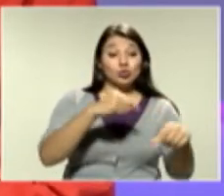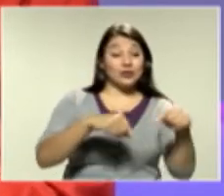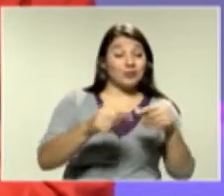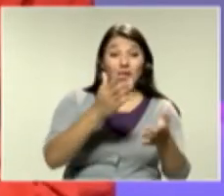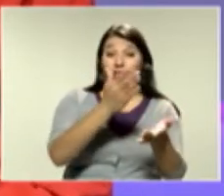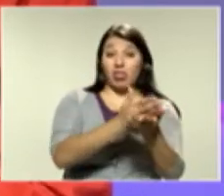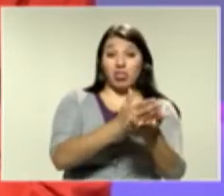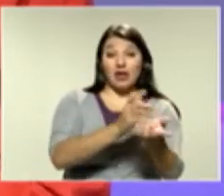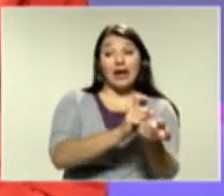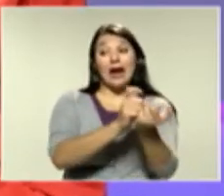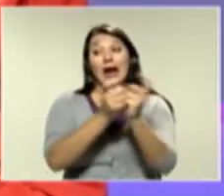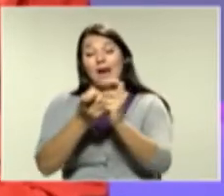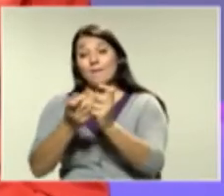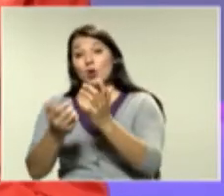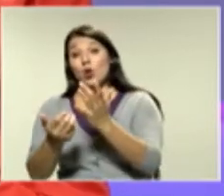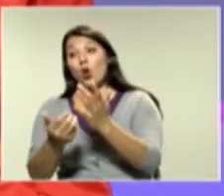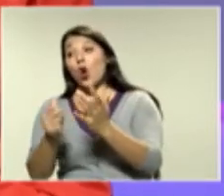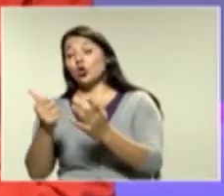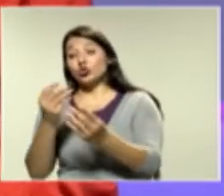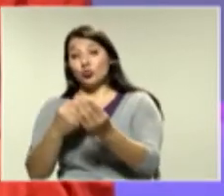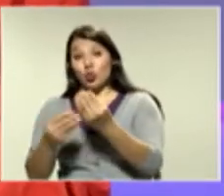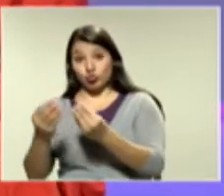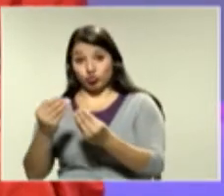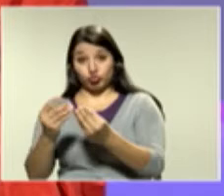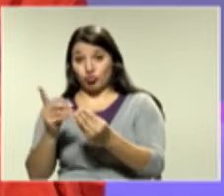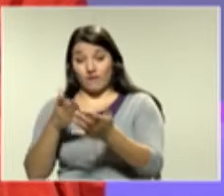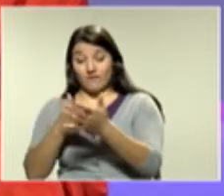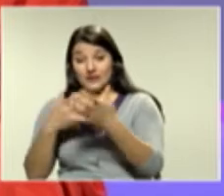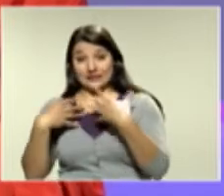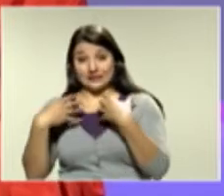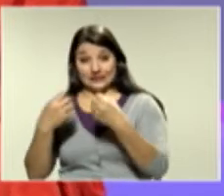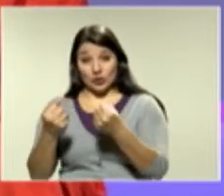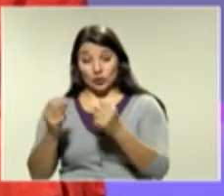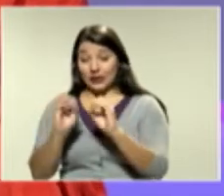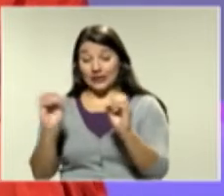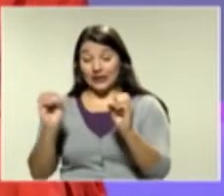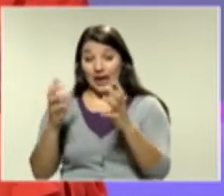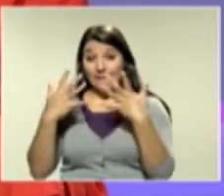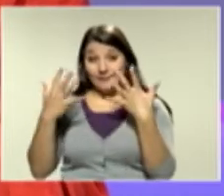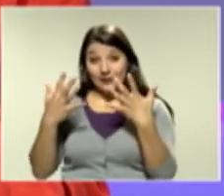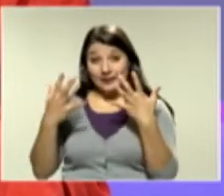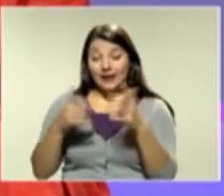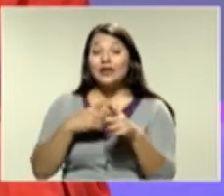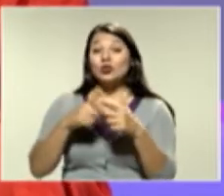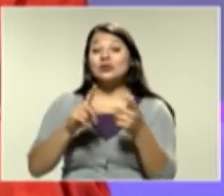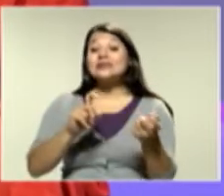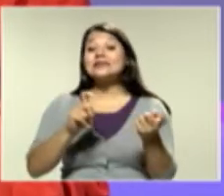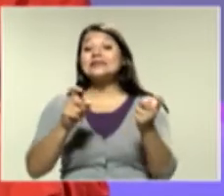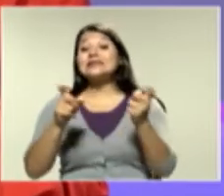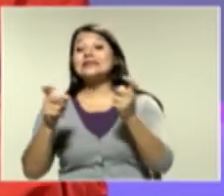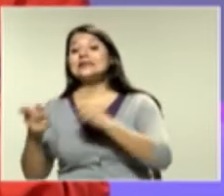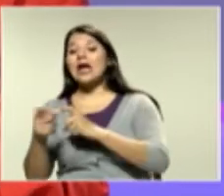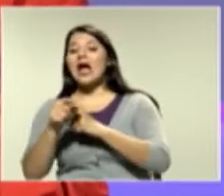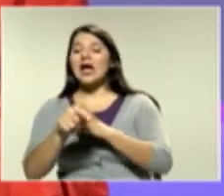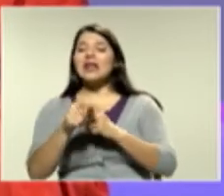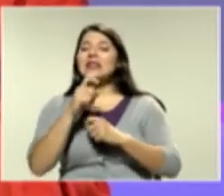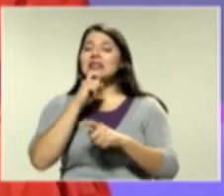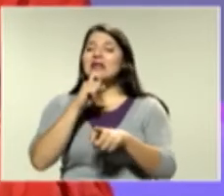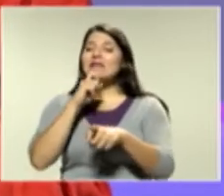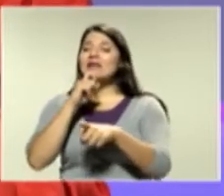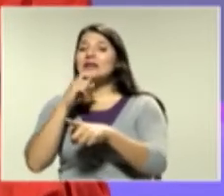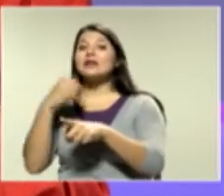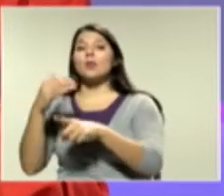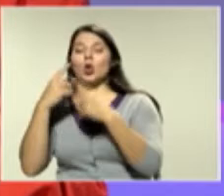orgánico. Pero hay muchos ejemplos. Un productor orgánico, ya cuando tiene su finca equilibrada, cuando ha mejorado